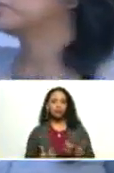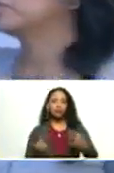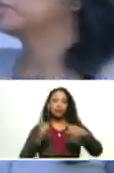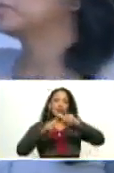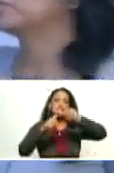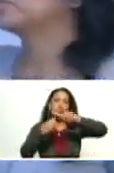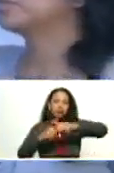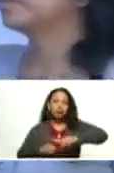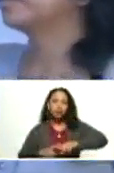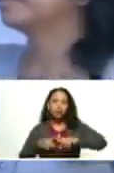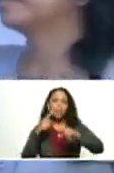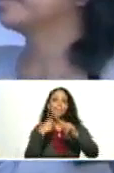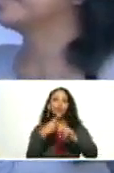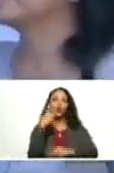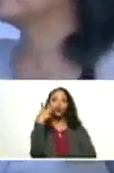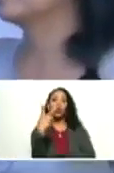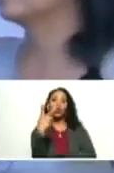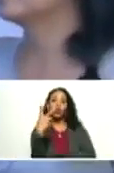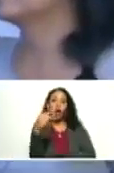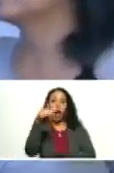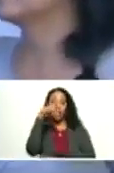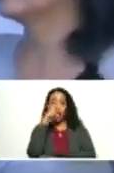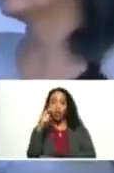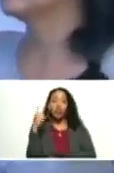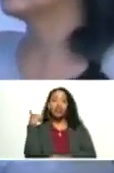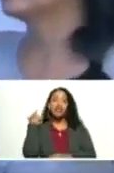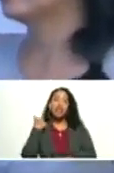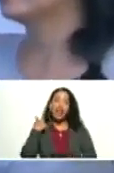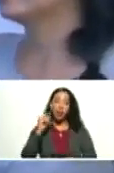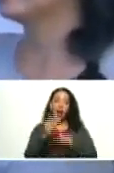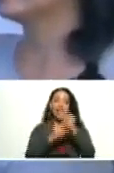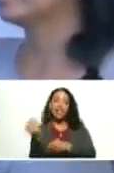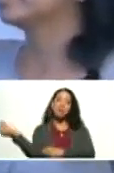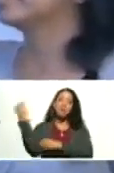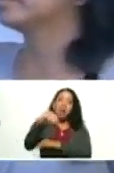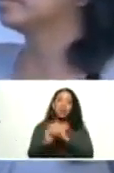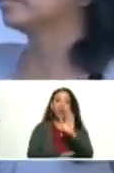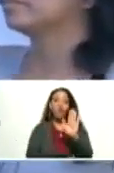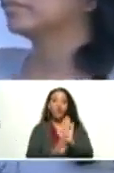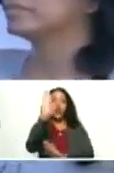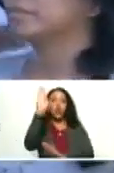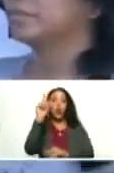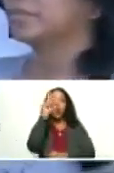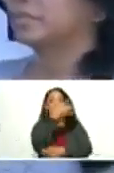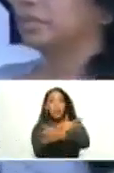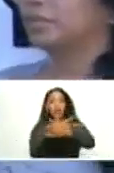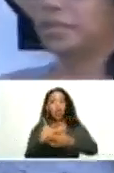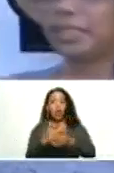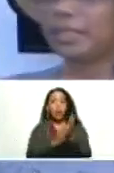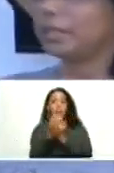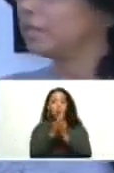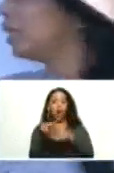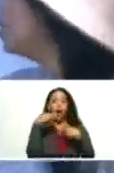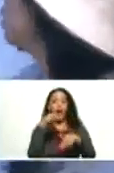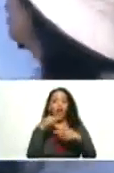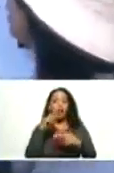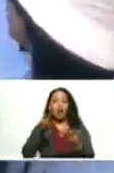multiplicarlo por 2. Este año tenemos que llegar por lo menos a 1 millón de emprendimientos a nivel nacional. Así que